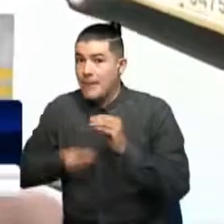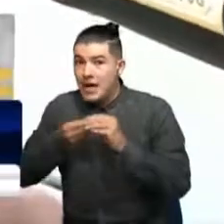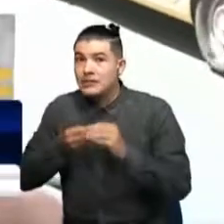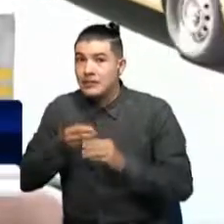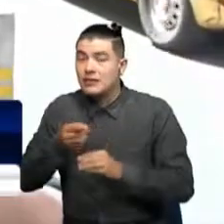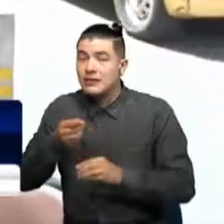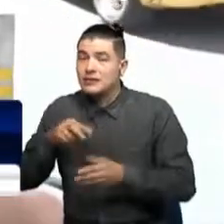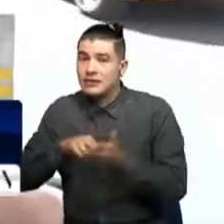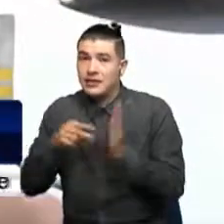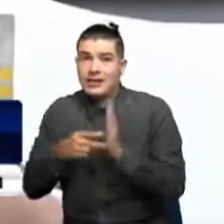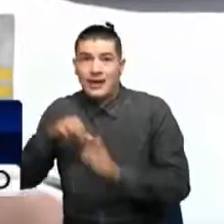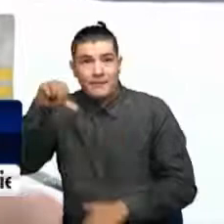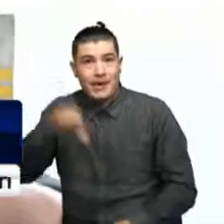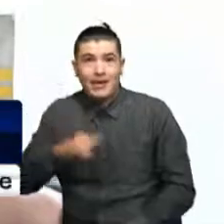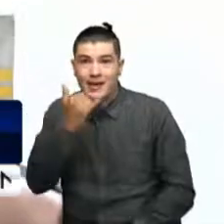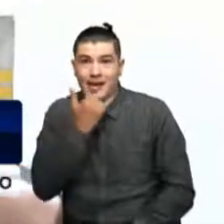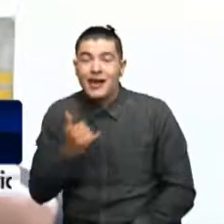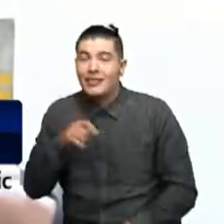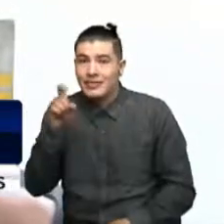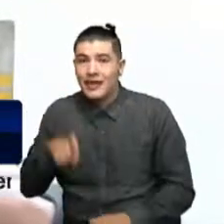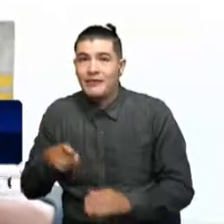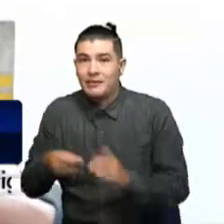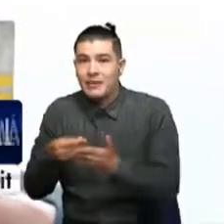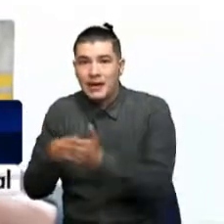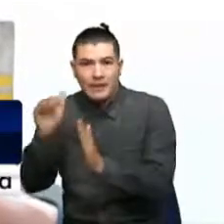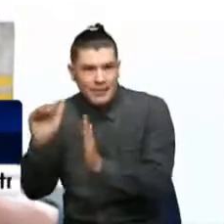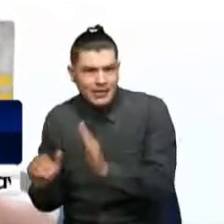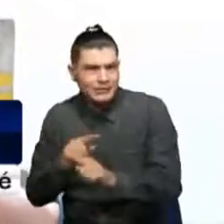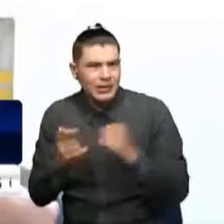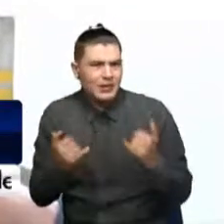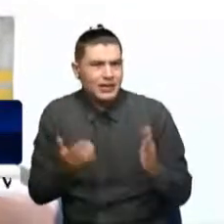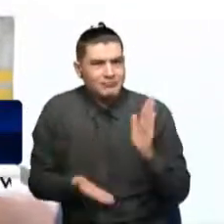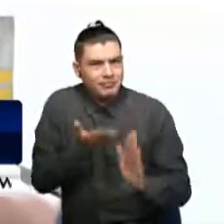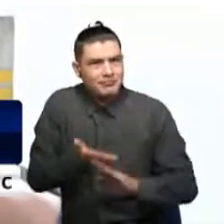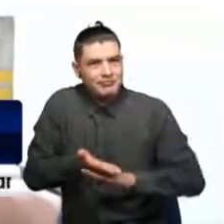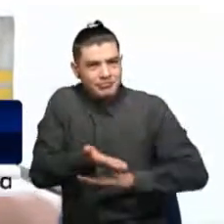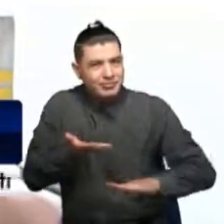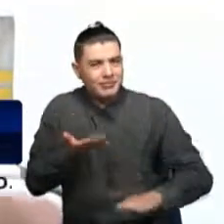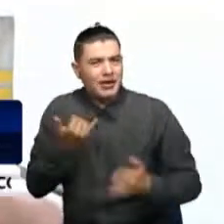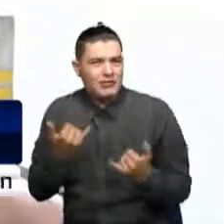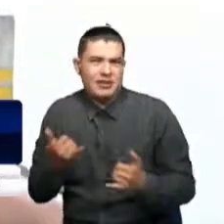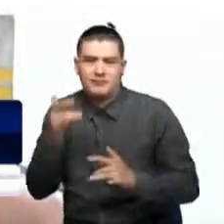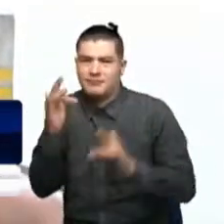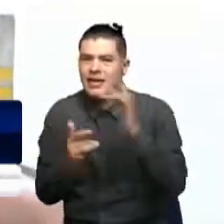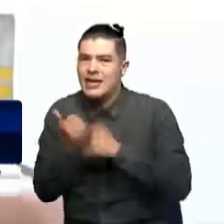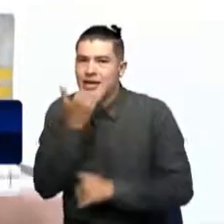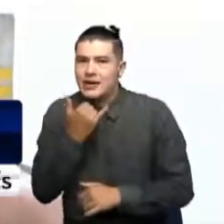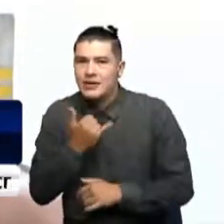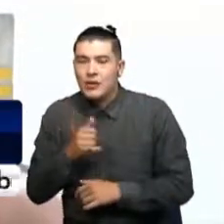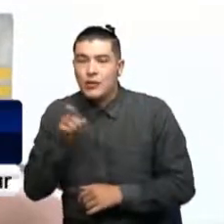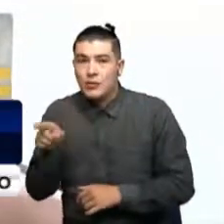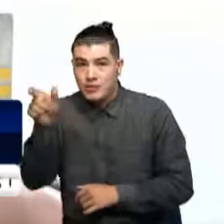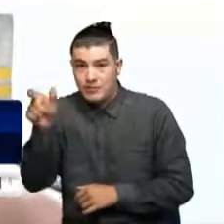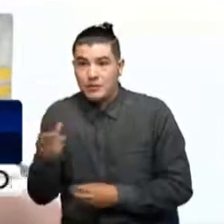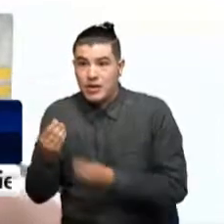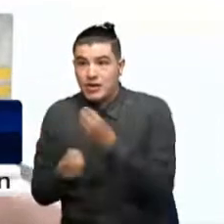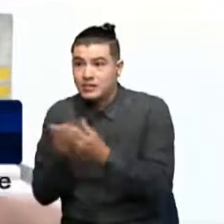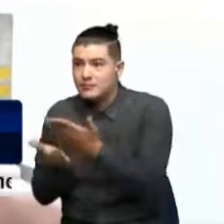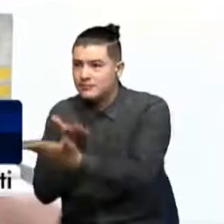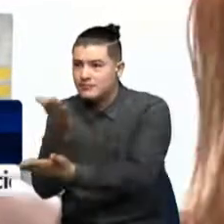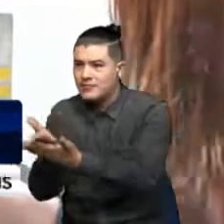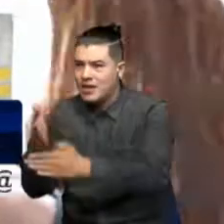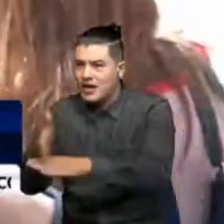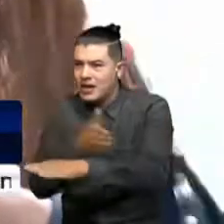persona que solicita la revisión del avalúo sin un previo estudio y su